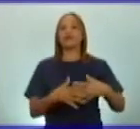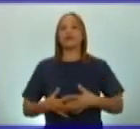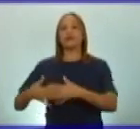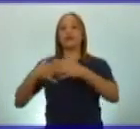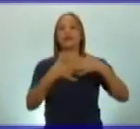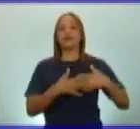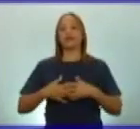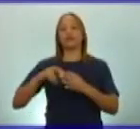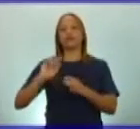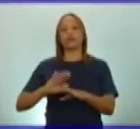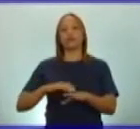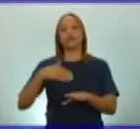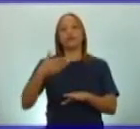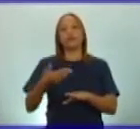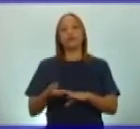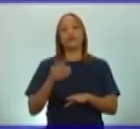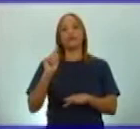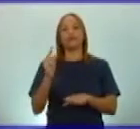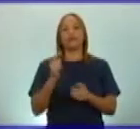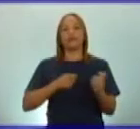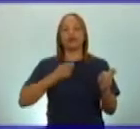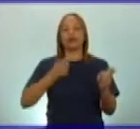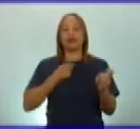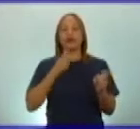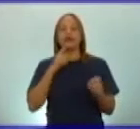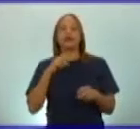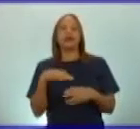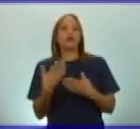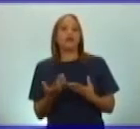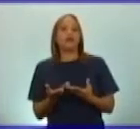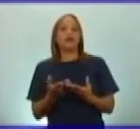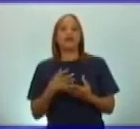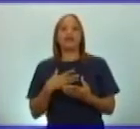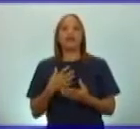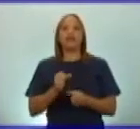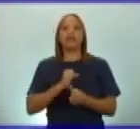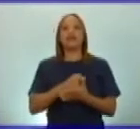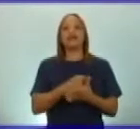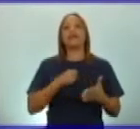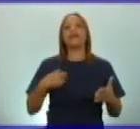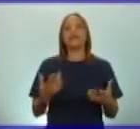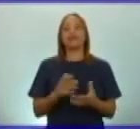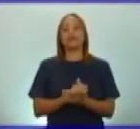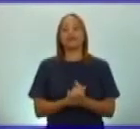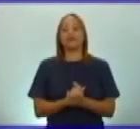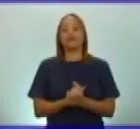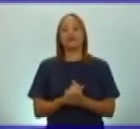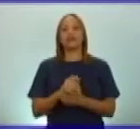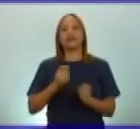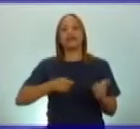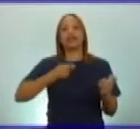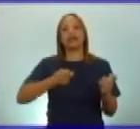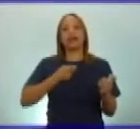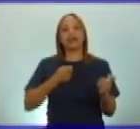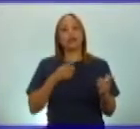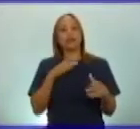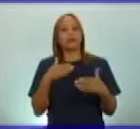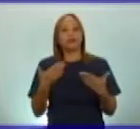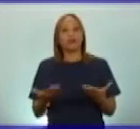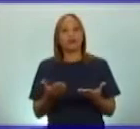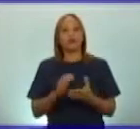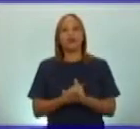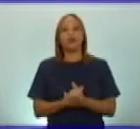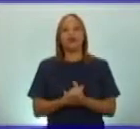Guerra Mundial. ¿Cuál fue el resultado final? ¿Qué efecto tuvo en este país el desarrollo de esta guerra? Y por último vamos a ver